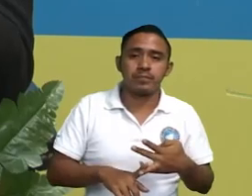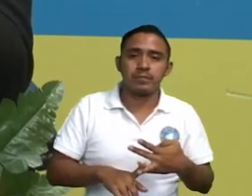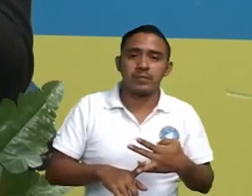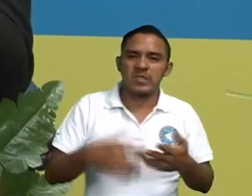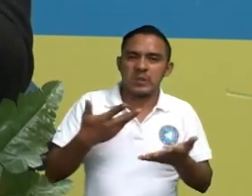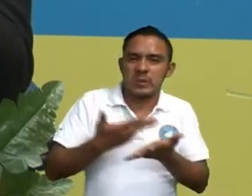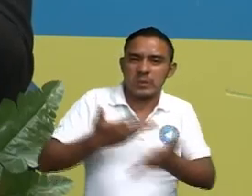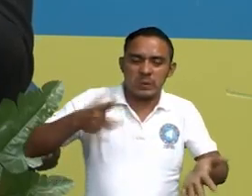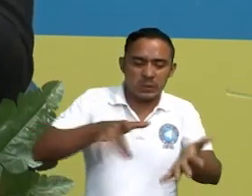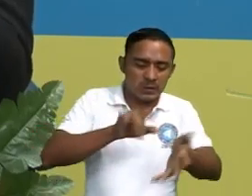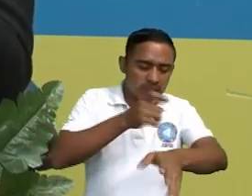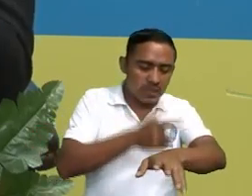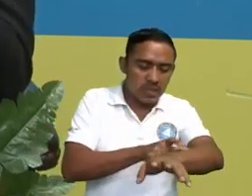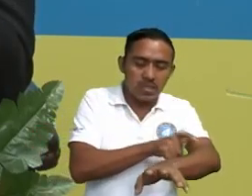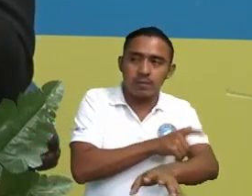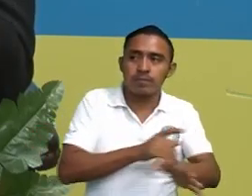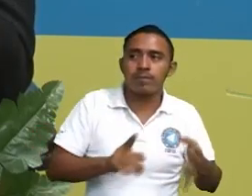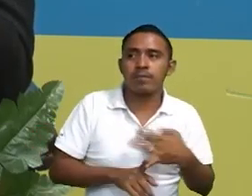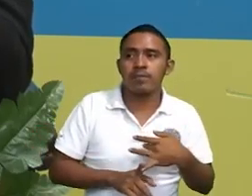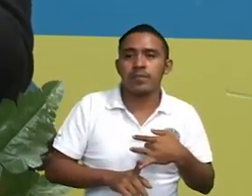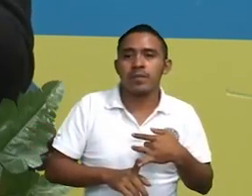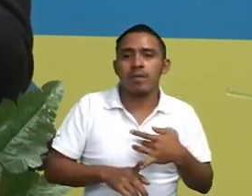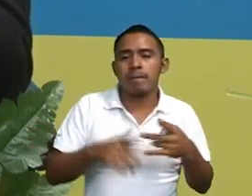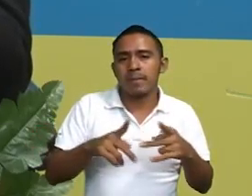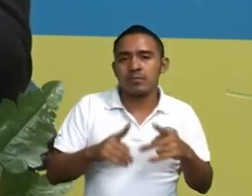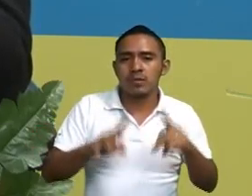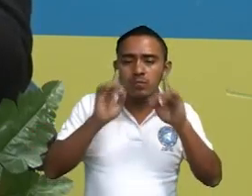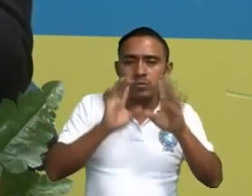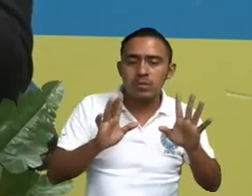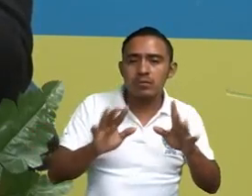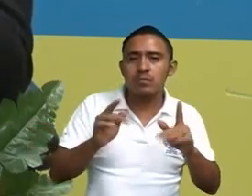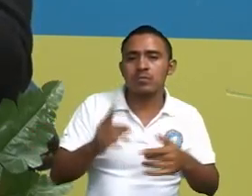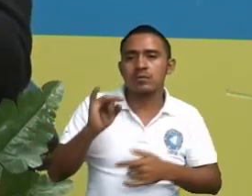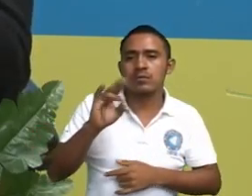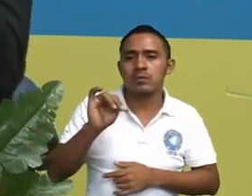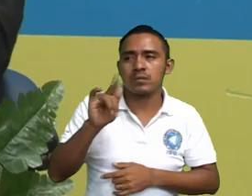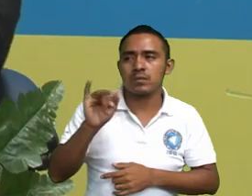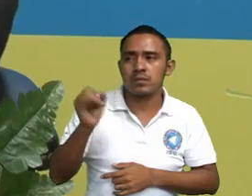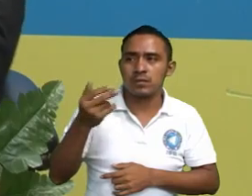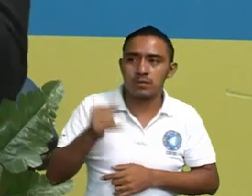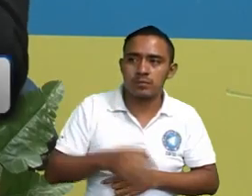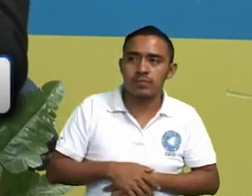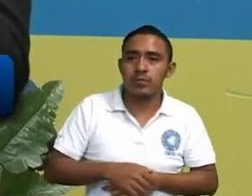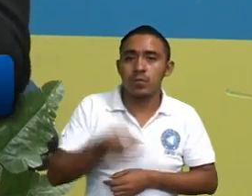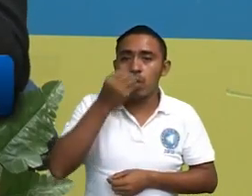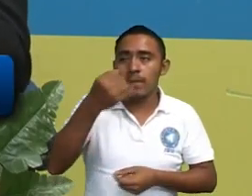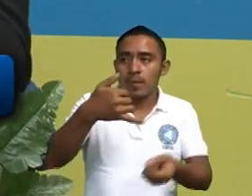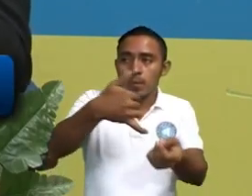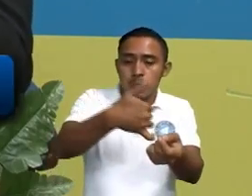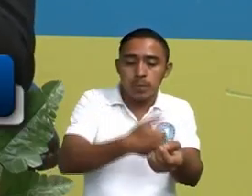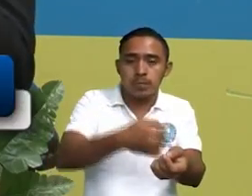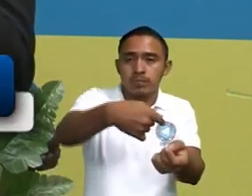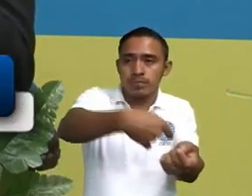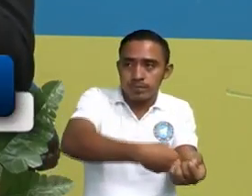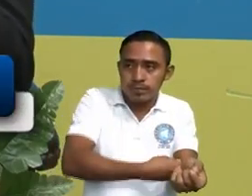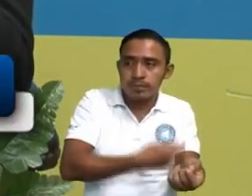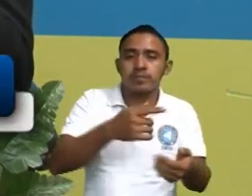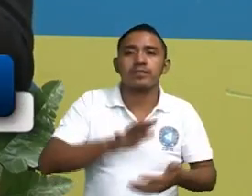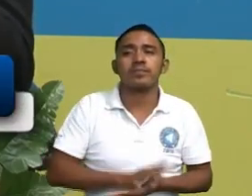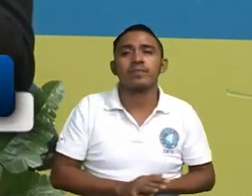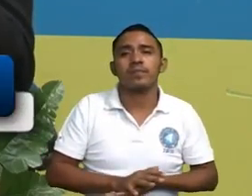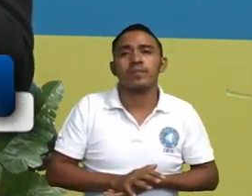extensas, los pacientes que hayan estado por alguna razón en cuidados intensivos, los pacientes que hayan recibido alimentación por las venas por alguna razón, pacientes que